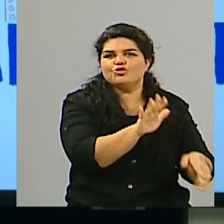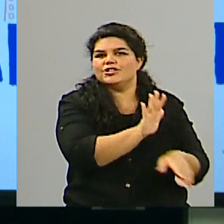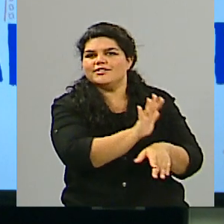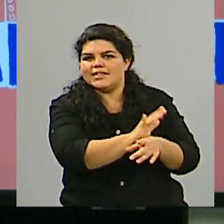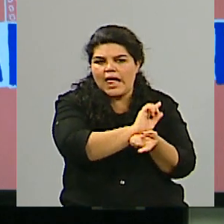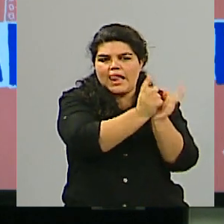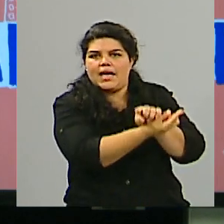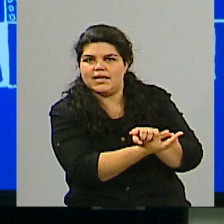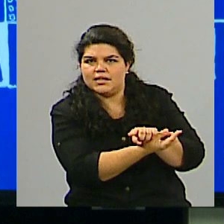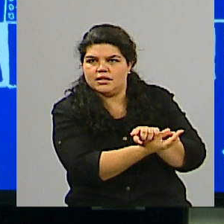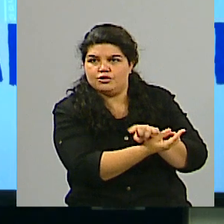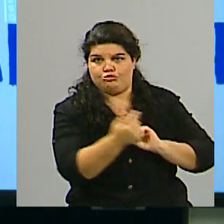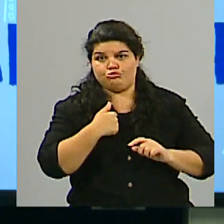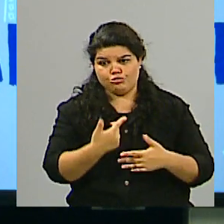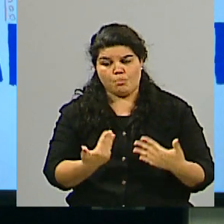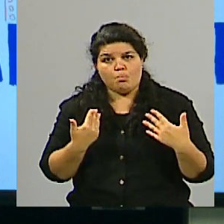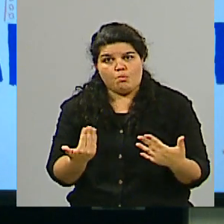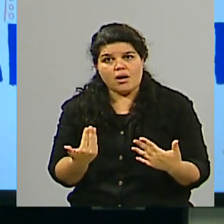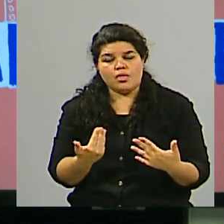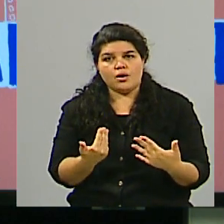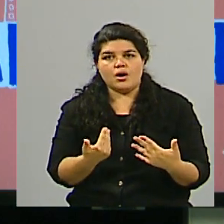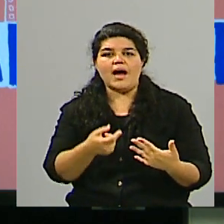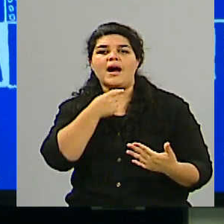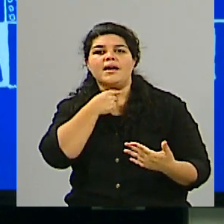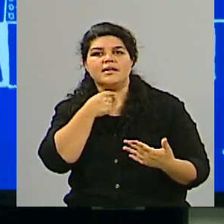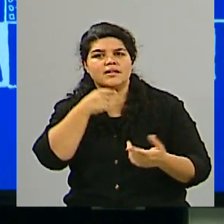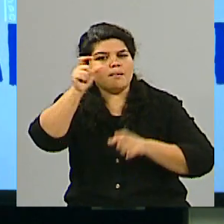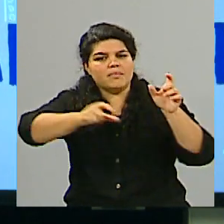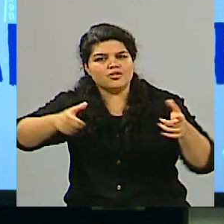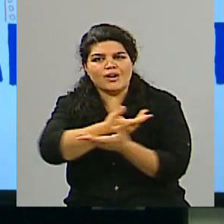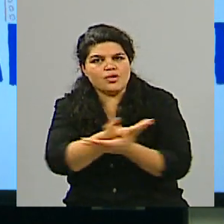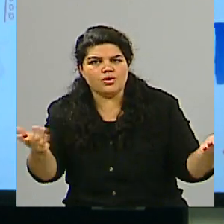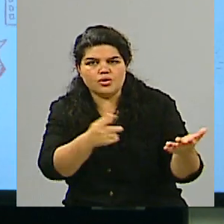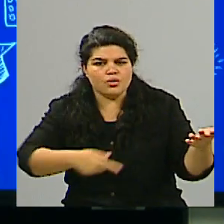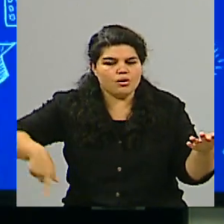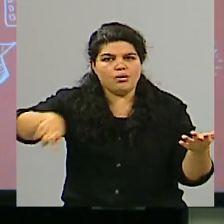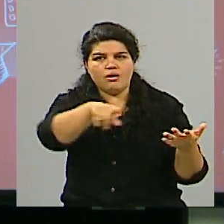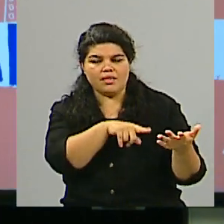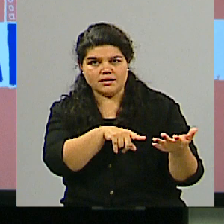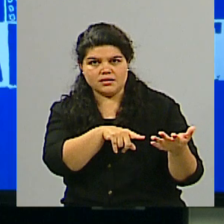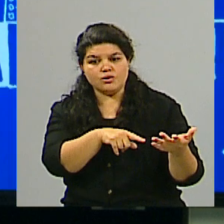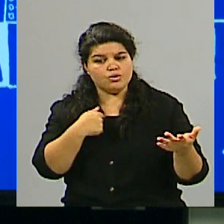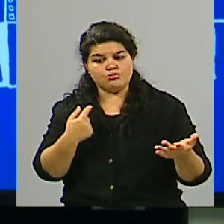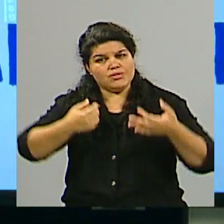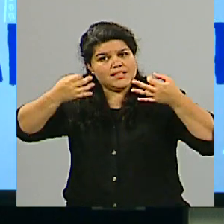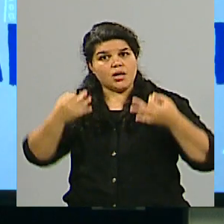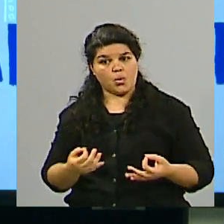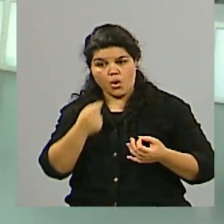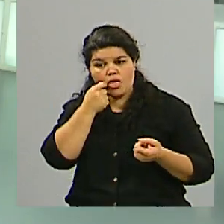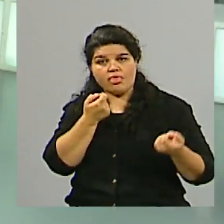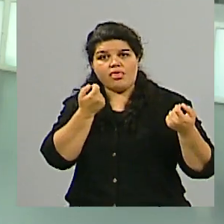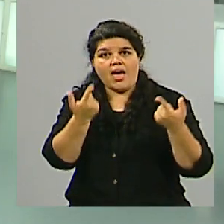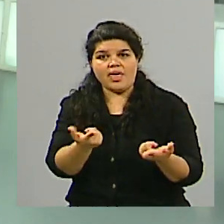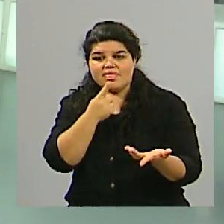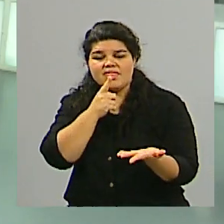claves en el ámbito del derecho penal para la protección de las garantías de todas las personas para asegurar una decisión que de las